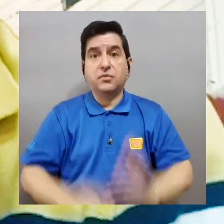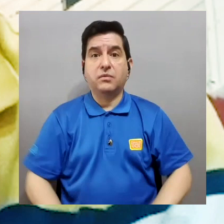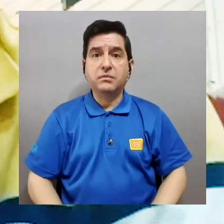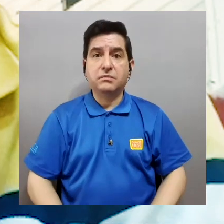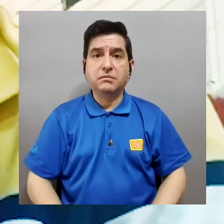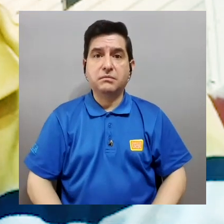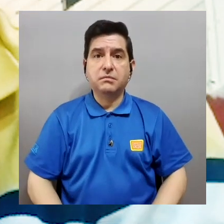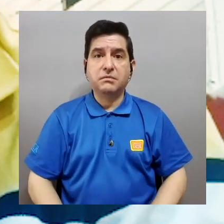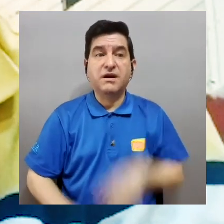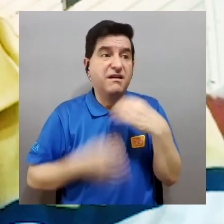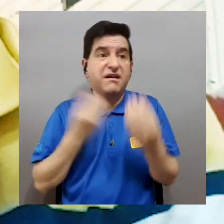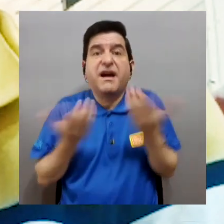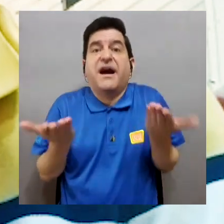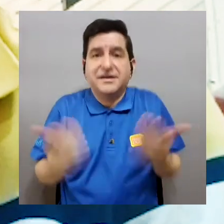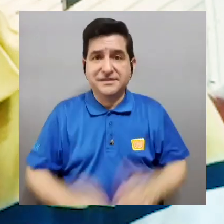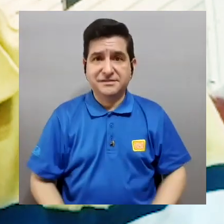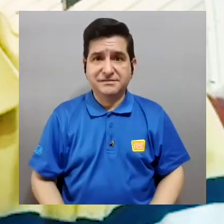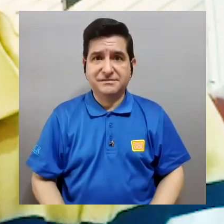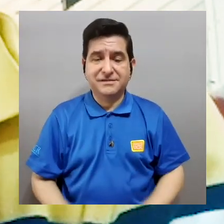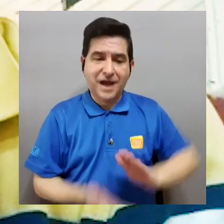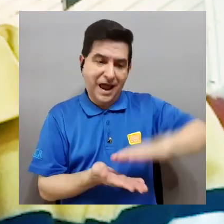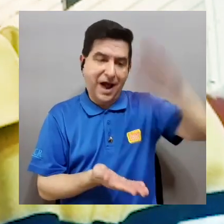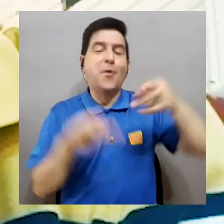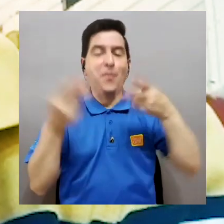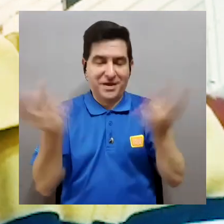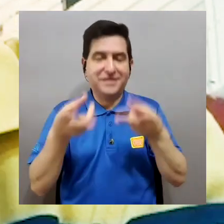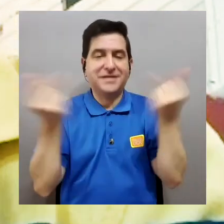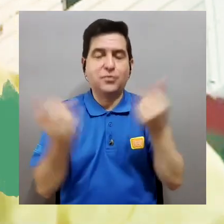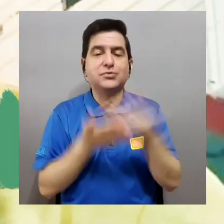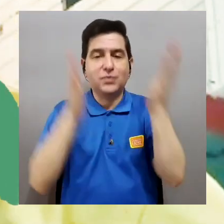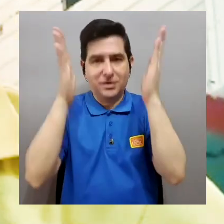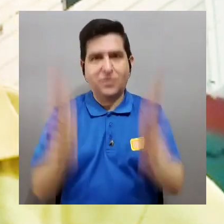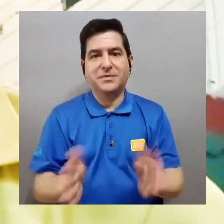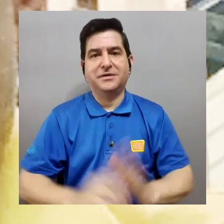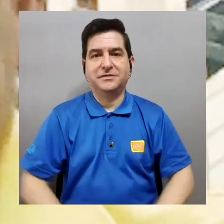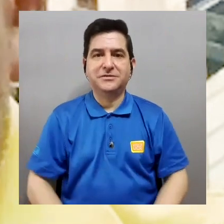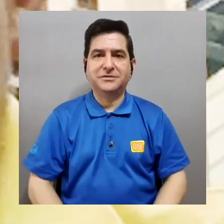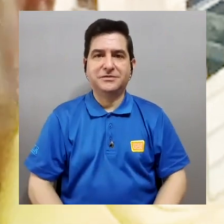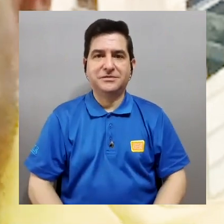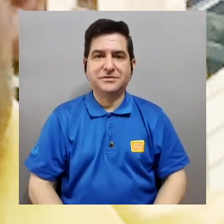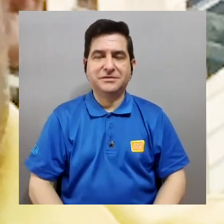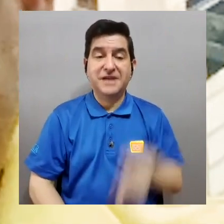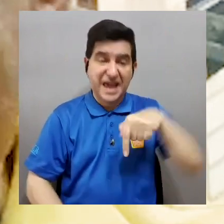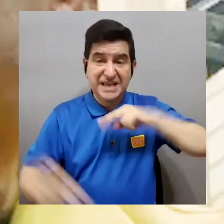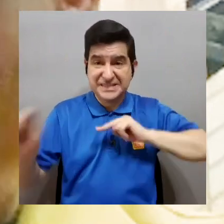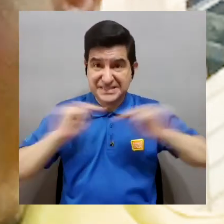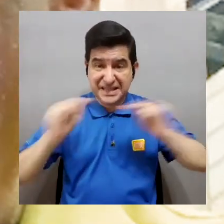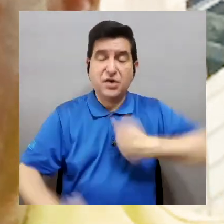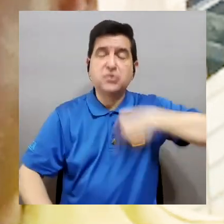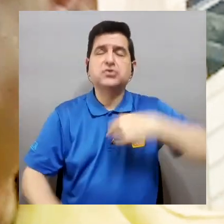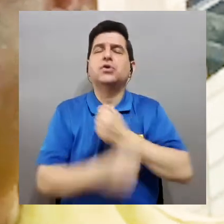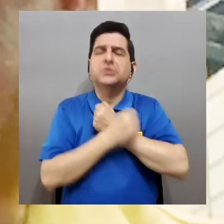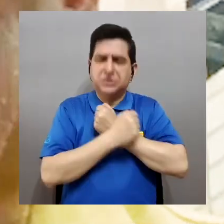¿Y qué hace eso? Incrementa los costos para los compradores. Estamos en este negocio porque